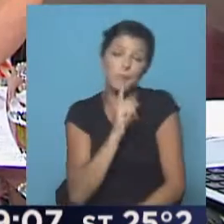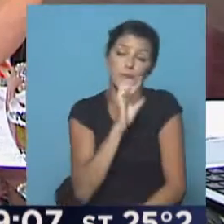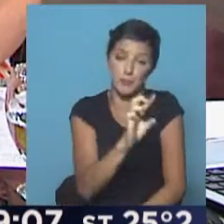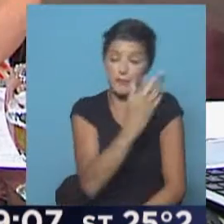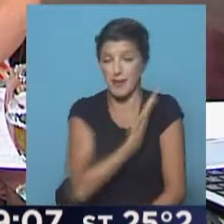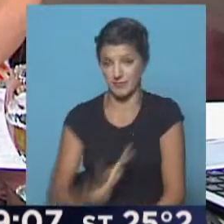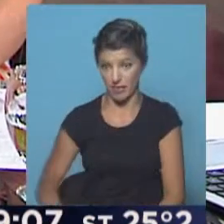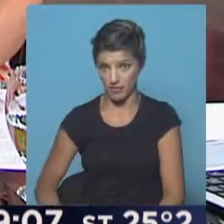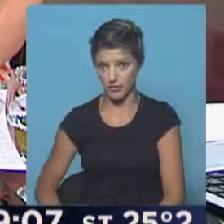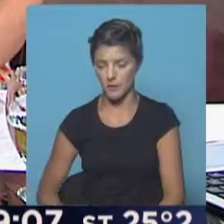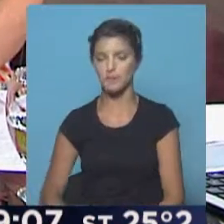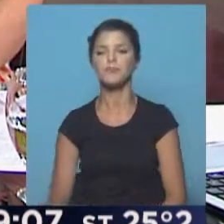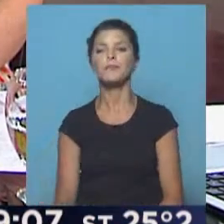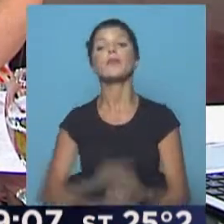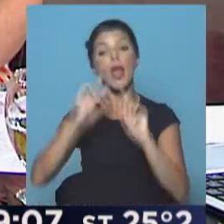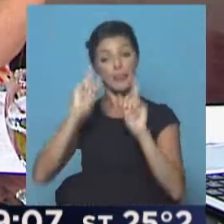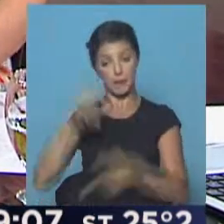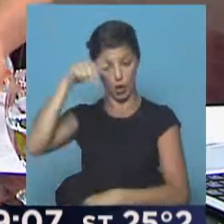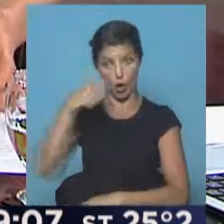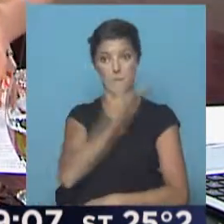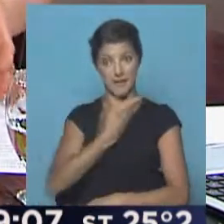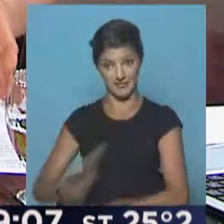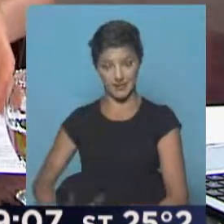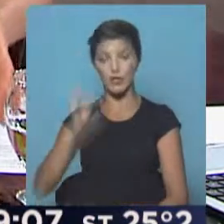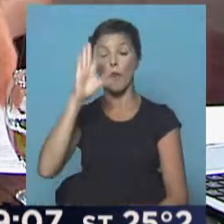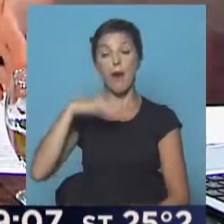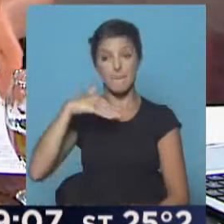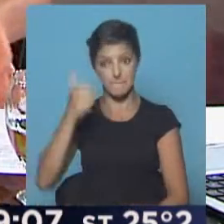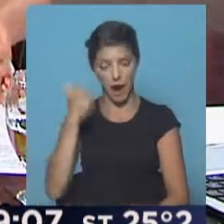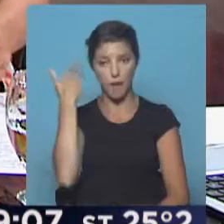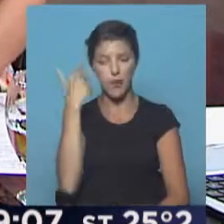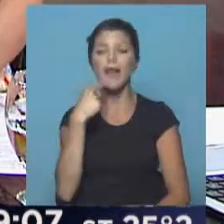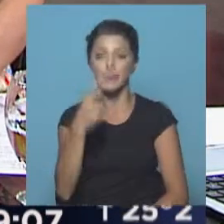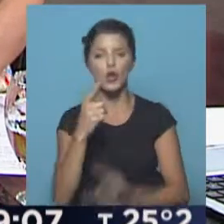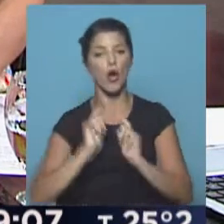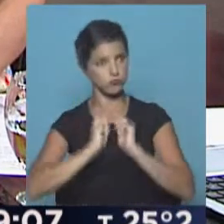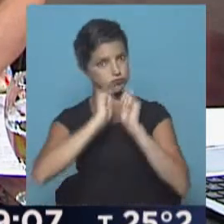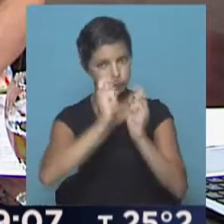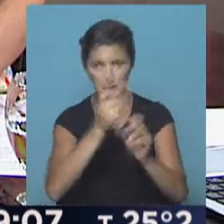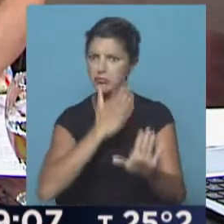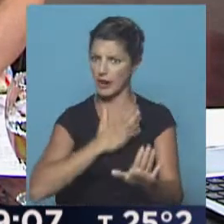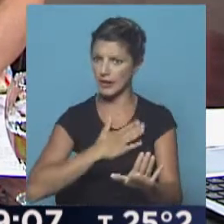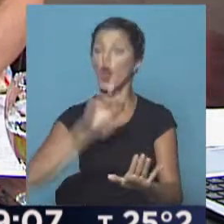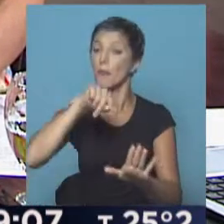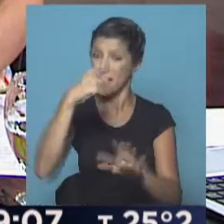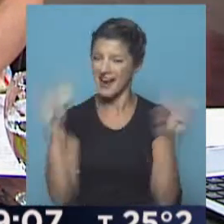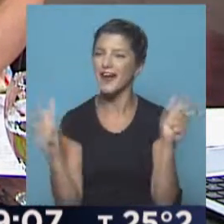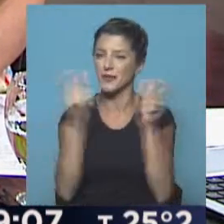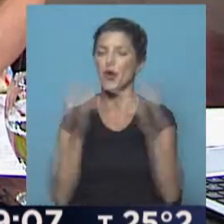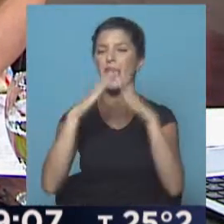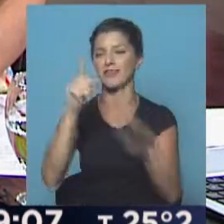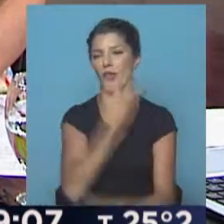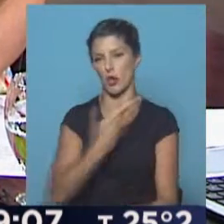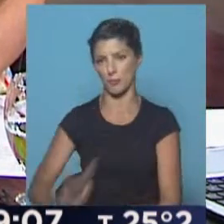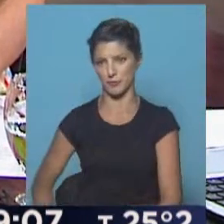También habló Barack Obama, el presidente. Adelantó que la transición será pacífica y que lo va a recibir mañana a Donald Trump en la Casa